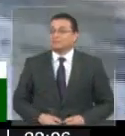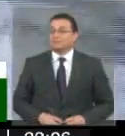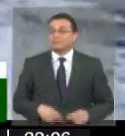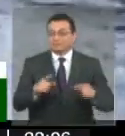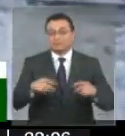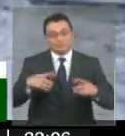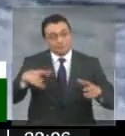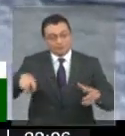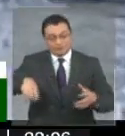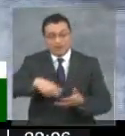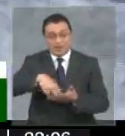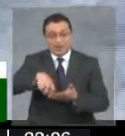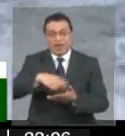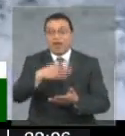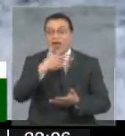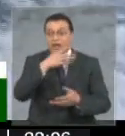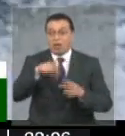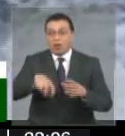acuático, eso fue